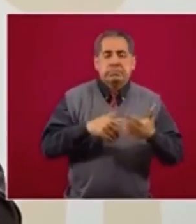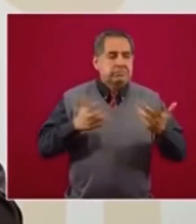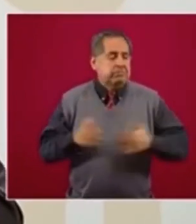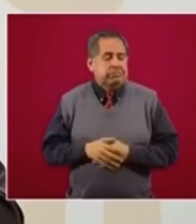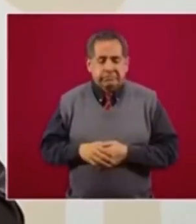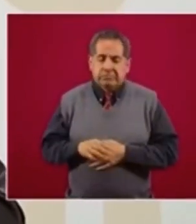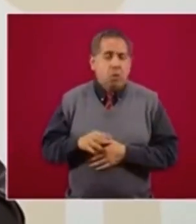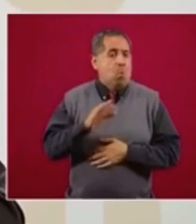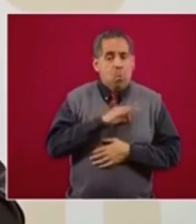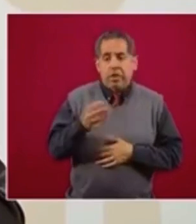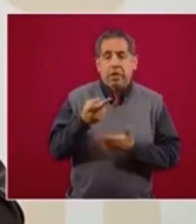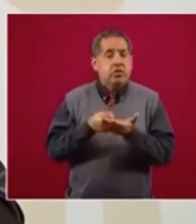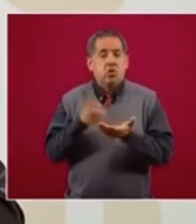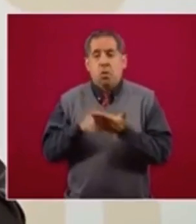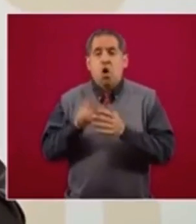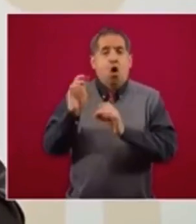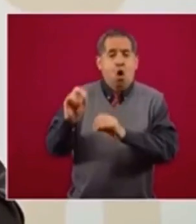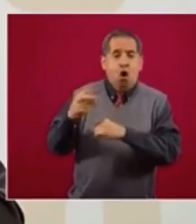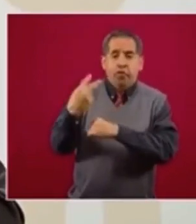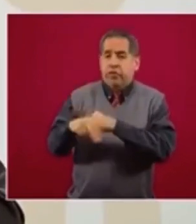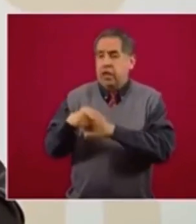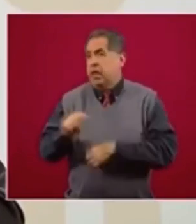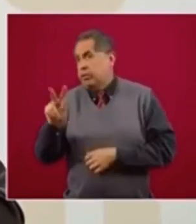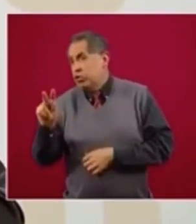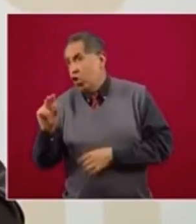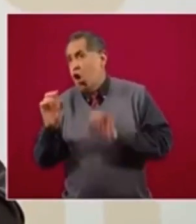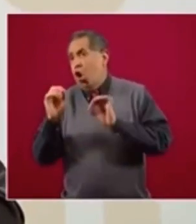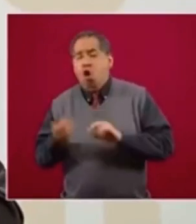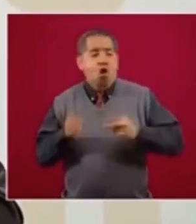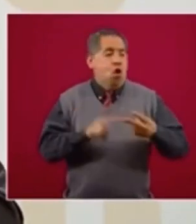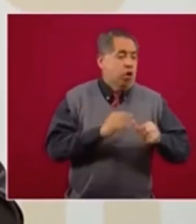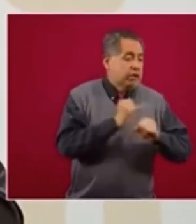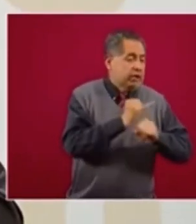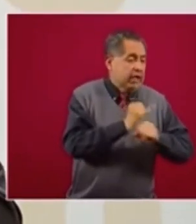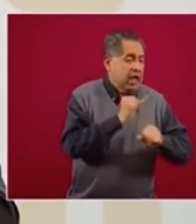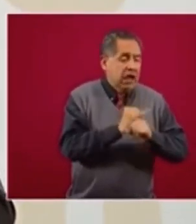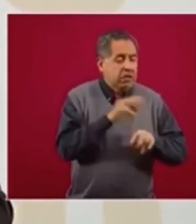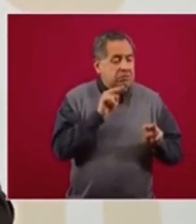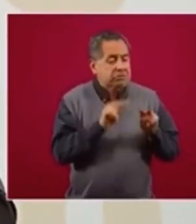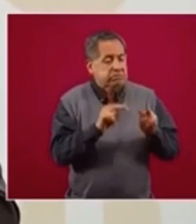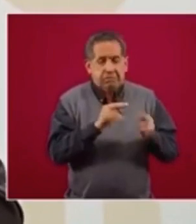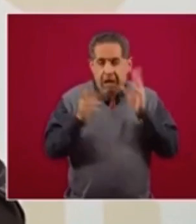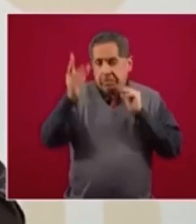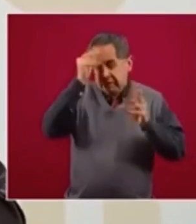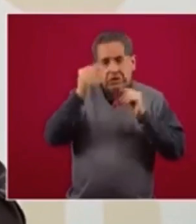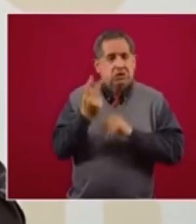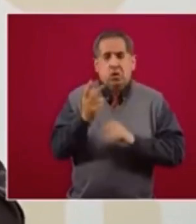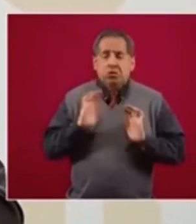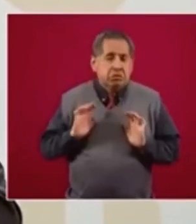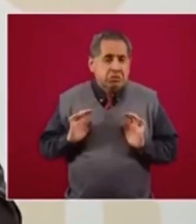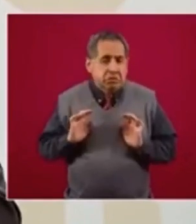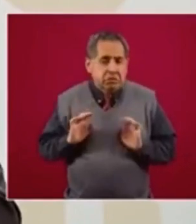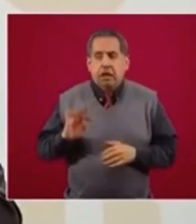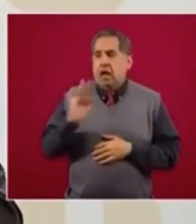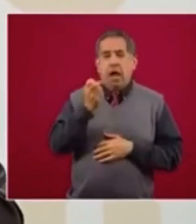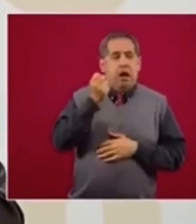sí, se puede ver por Internet, se puede ver por televisión y muchas escuelas nos